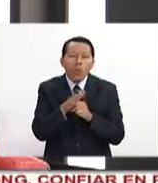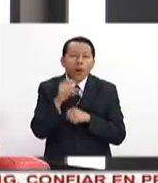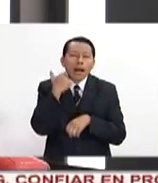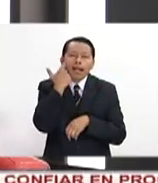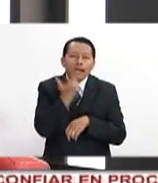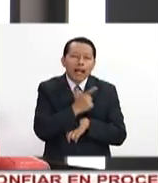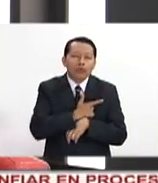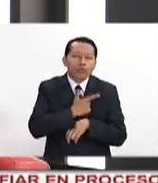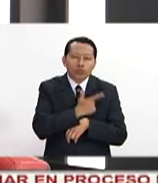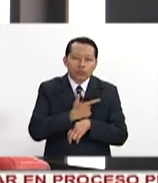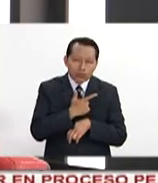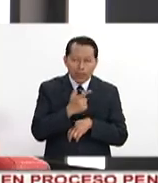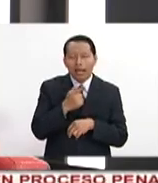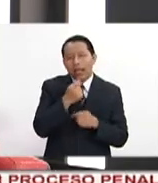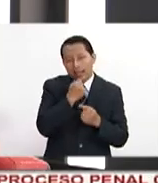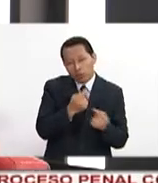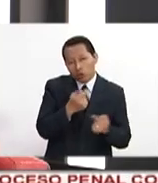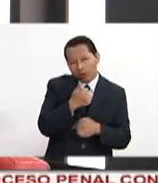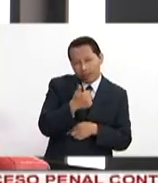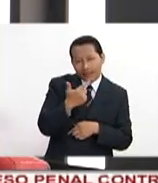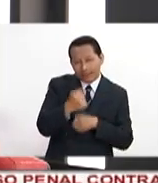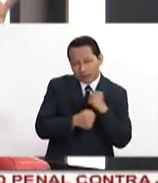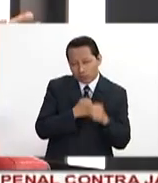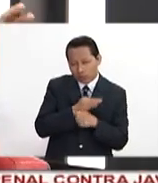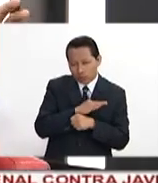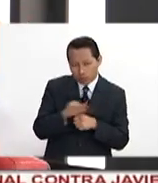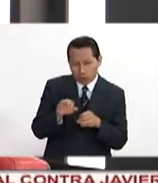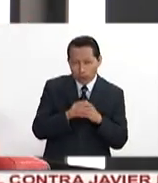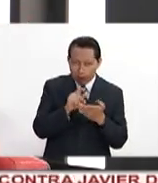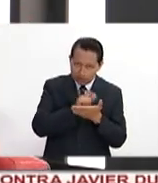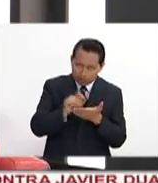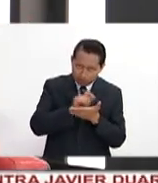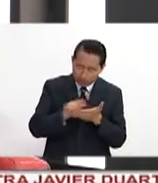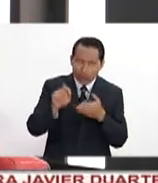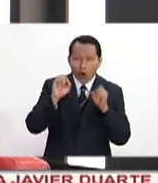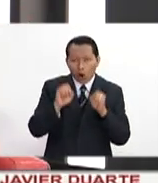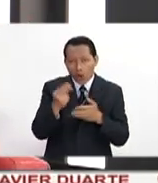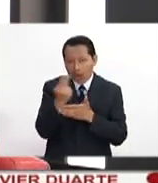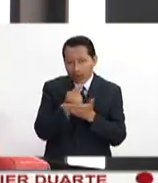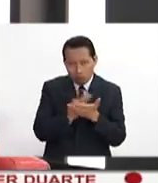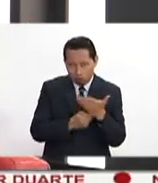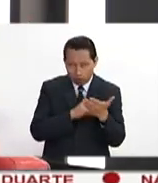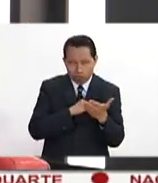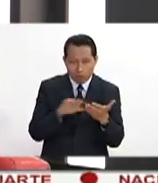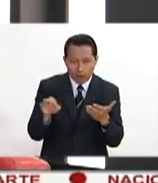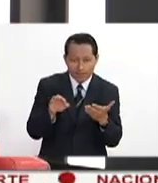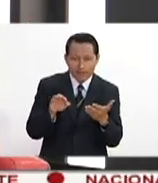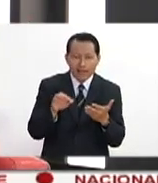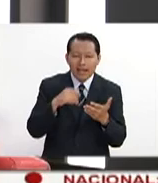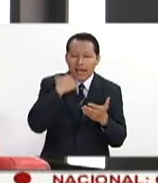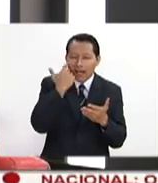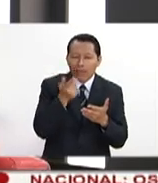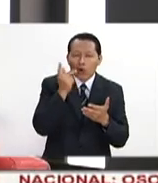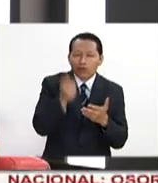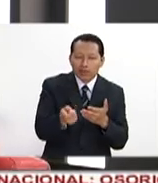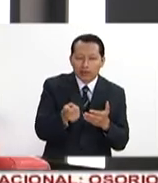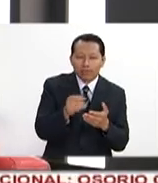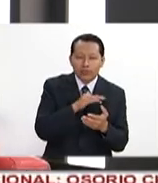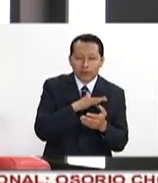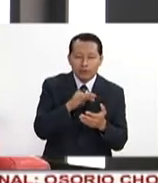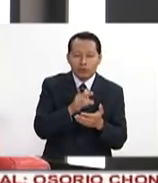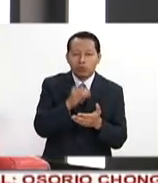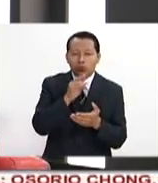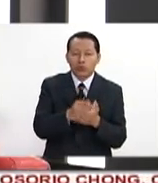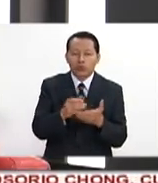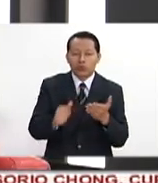17 años, niñas y niños podrán participar, ya sea a través de un texto o a través de un dibujo. ¿Qué queremos con esto? Que no nada más la